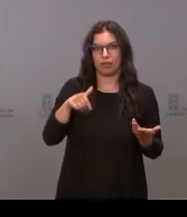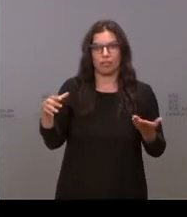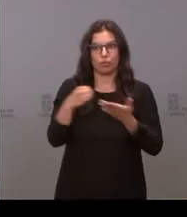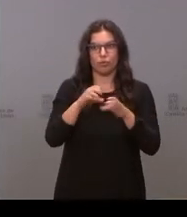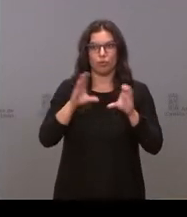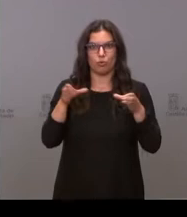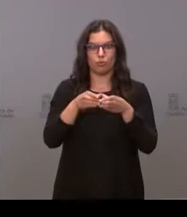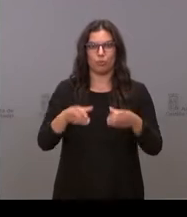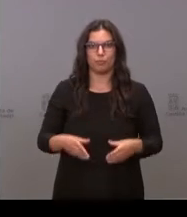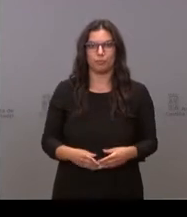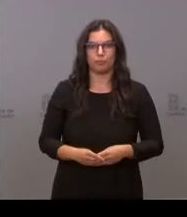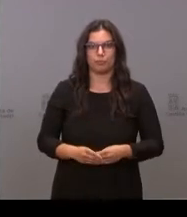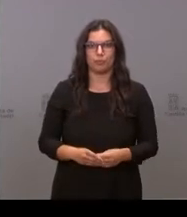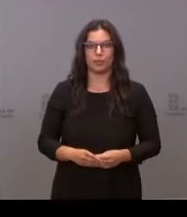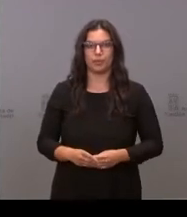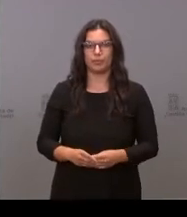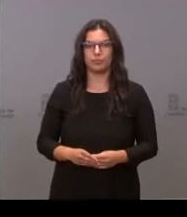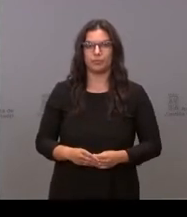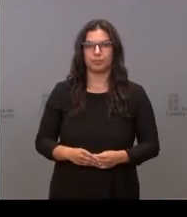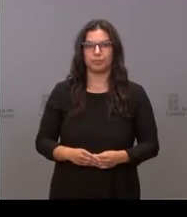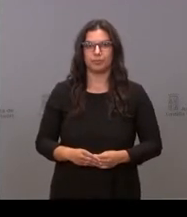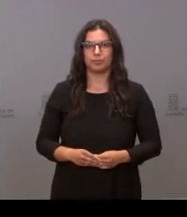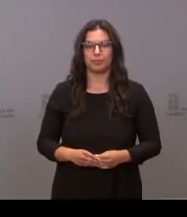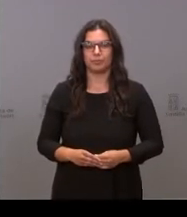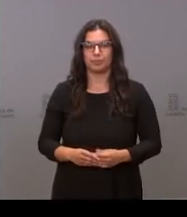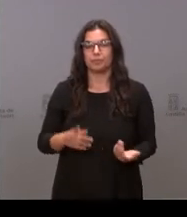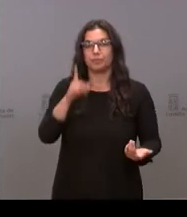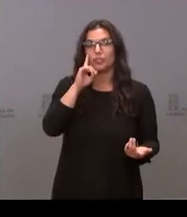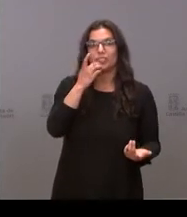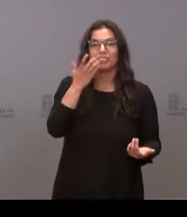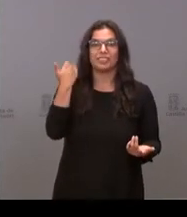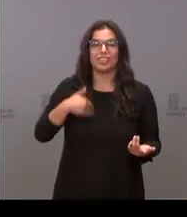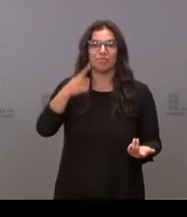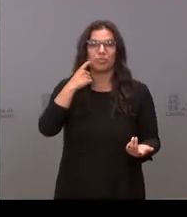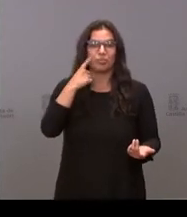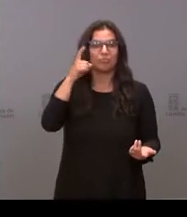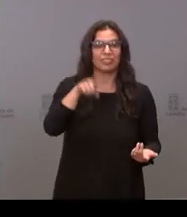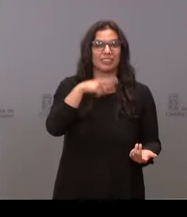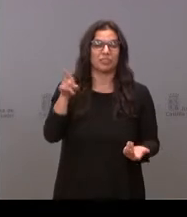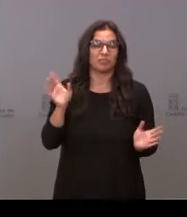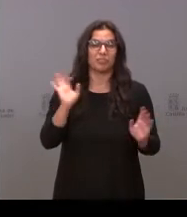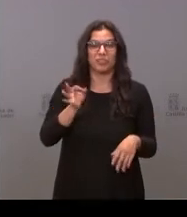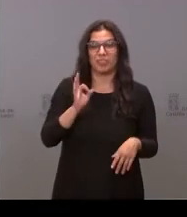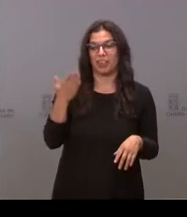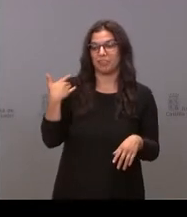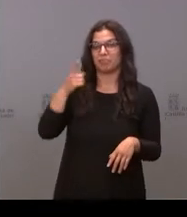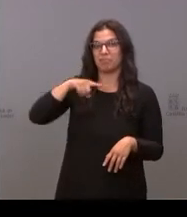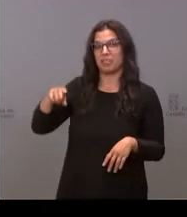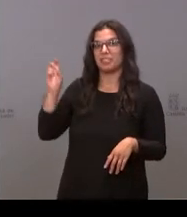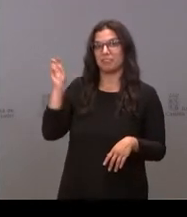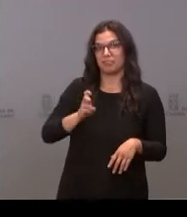Bueno, no sé si se está convirtiendo en una costumbre, pero es cierto que hace unos meses estuvimos